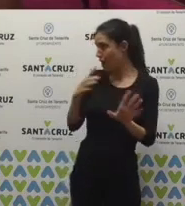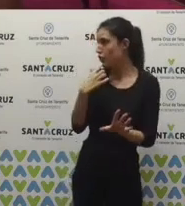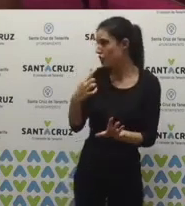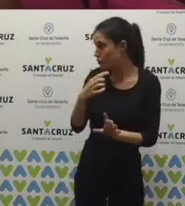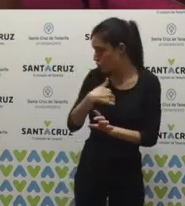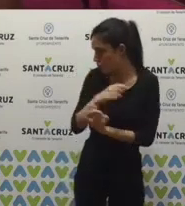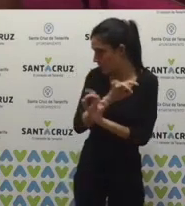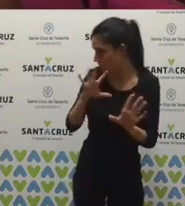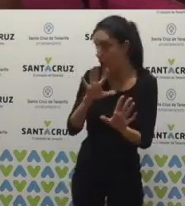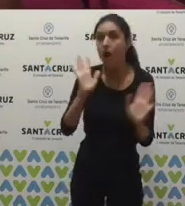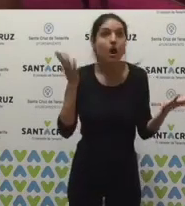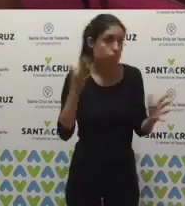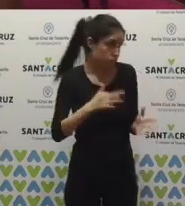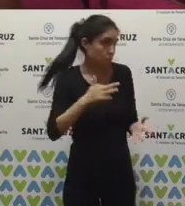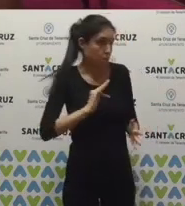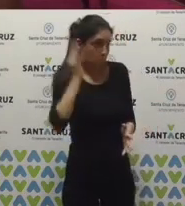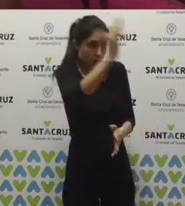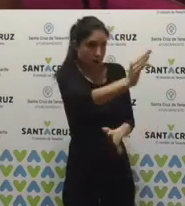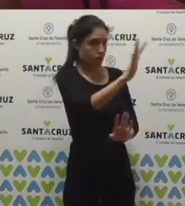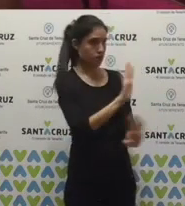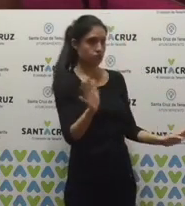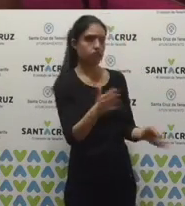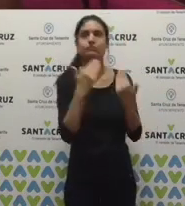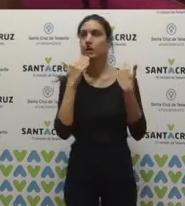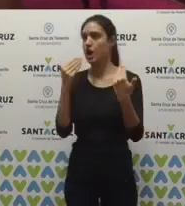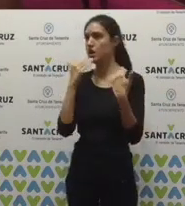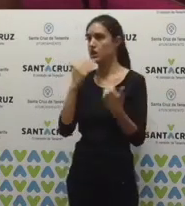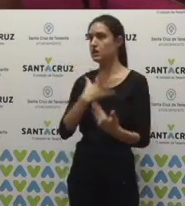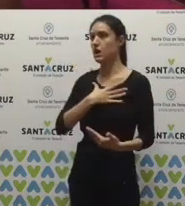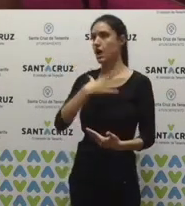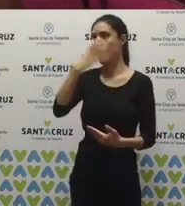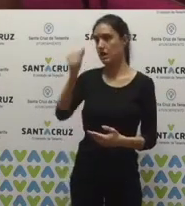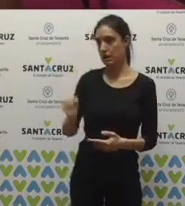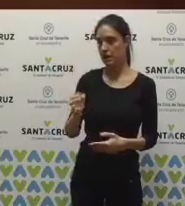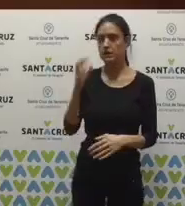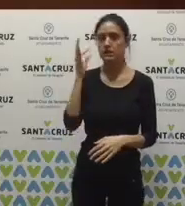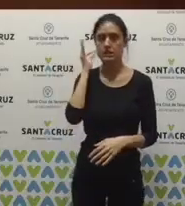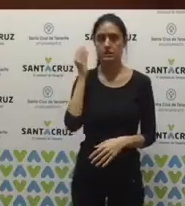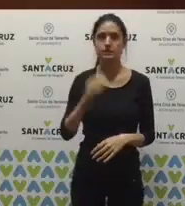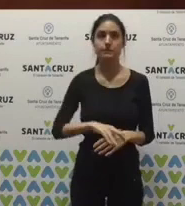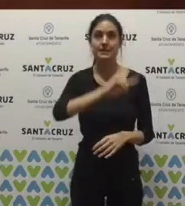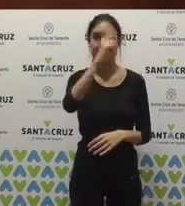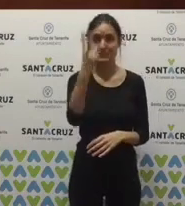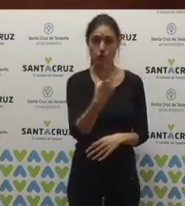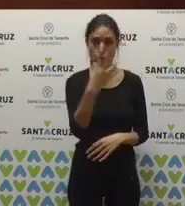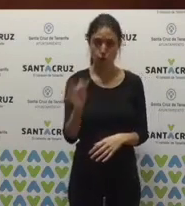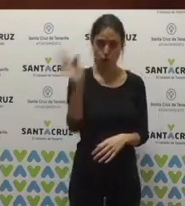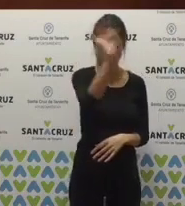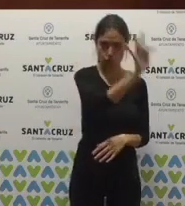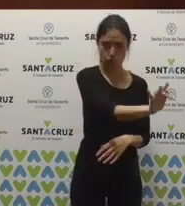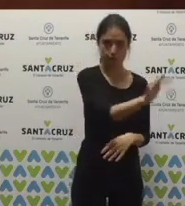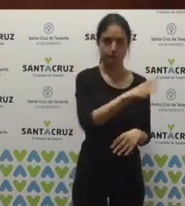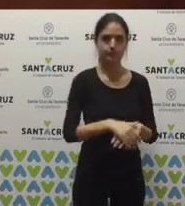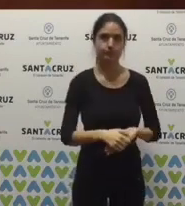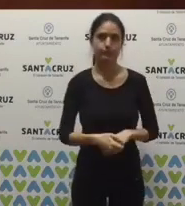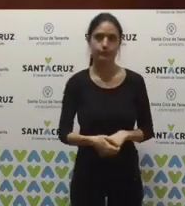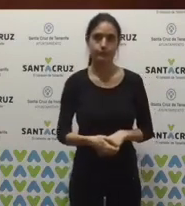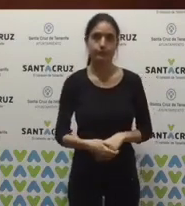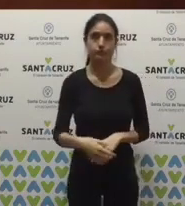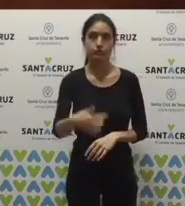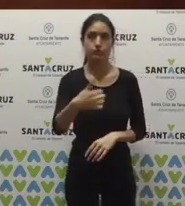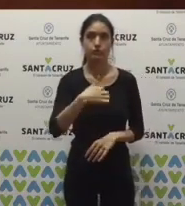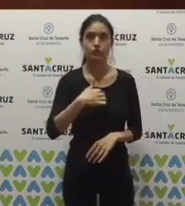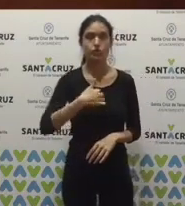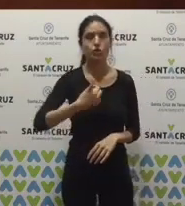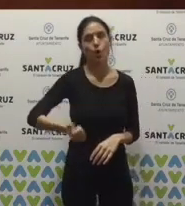tiene este la palabra gracias alcalde segundo turno de segundo turno no voy a tener la